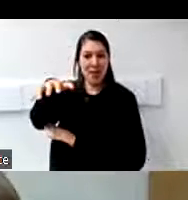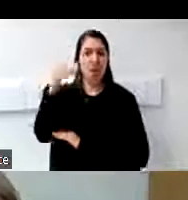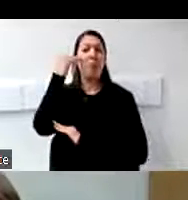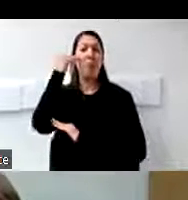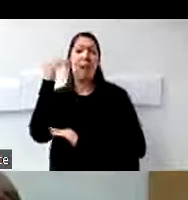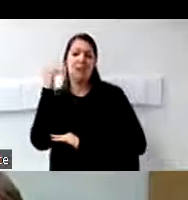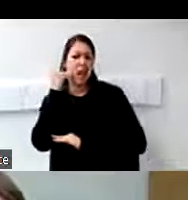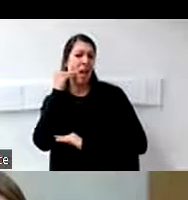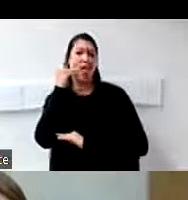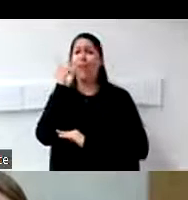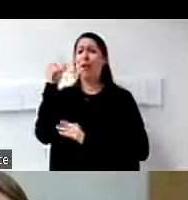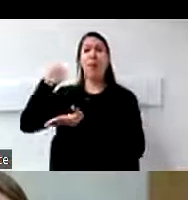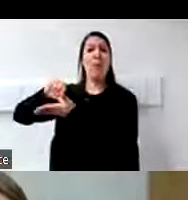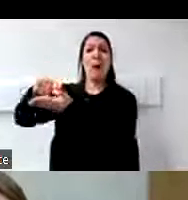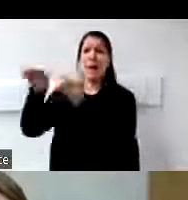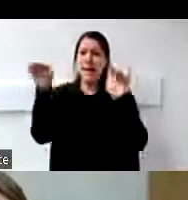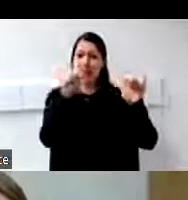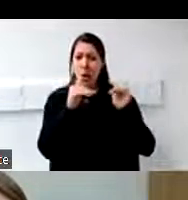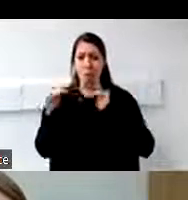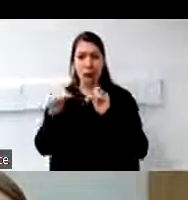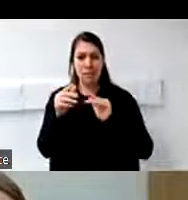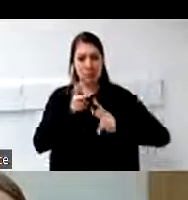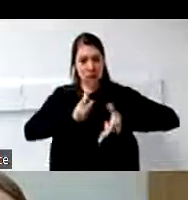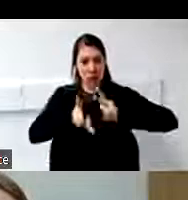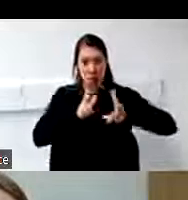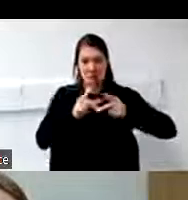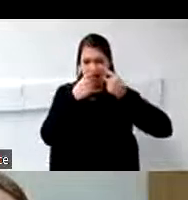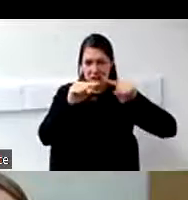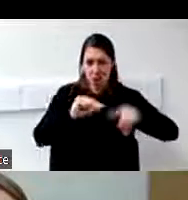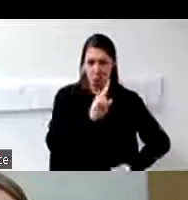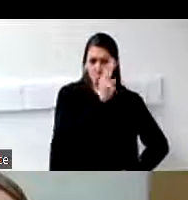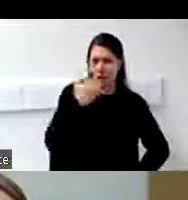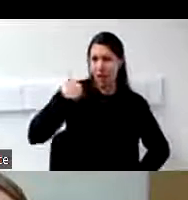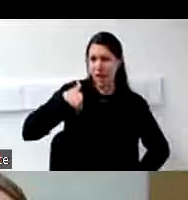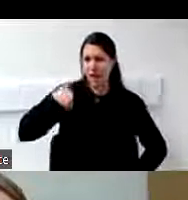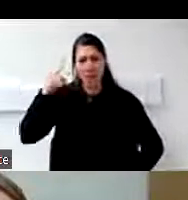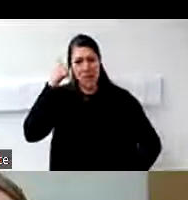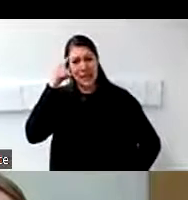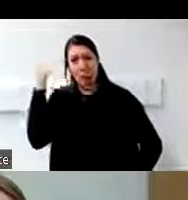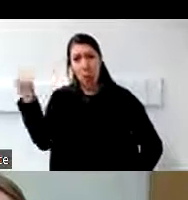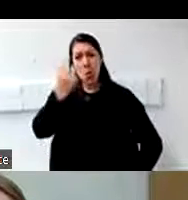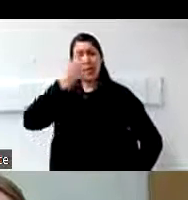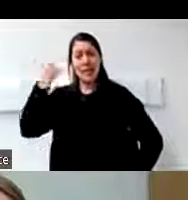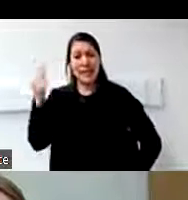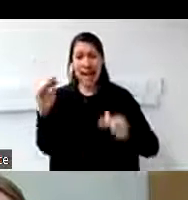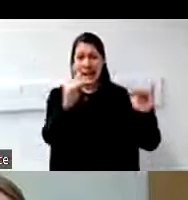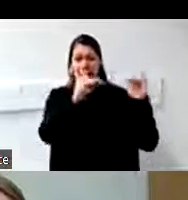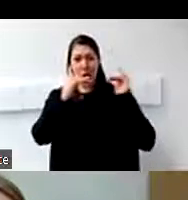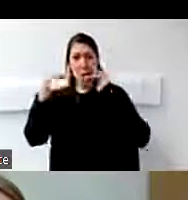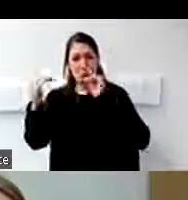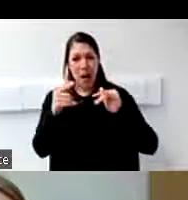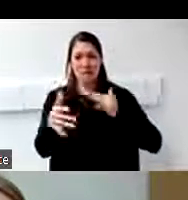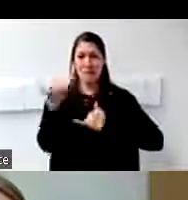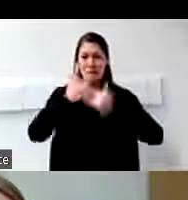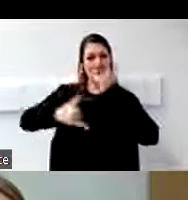sin embargo, la lengua de señas es distinto acá y en Argentina. Pensé que era universal, me acabo de sanar de